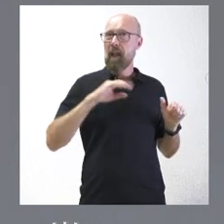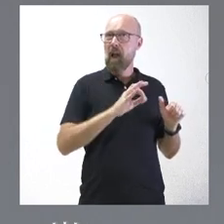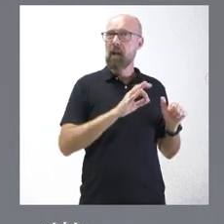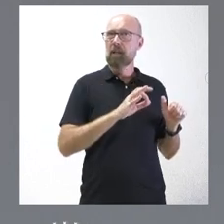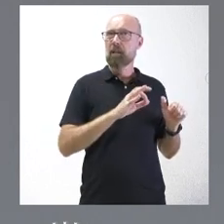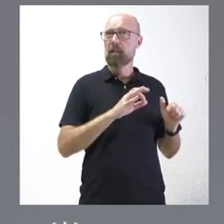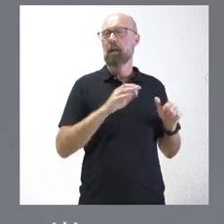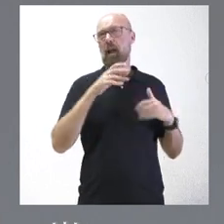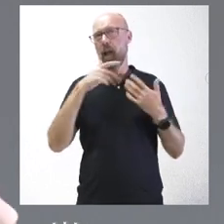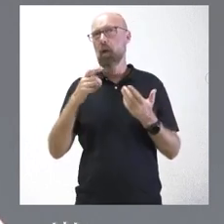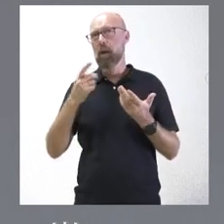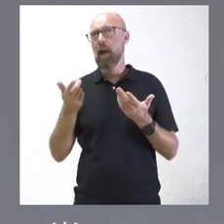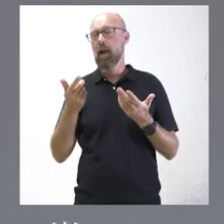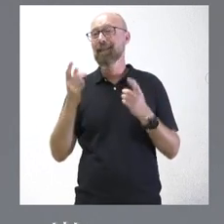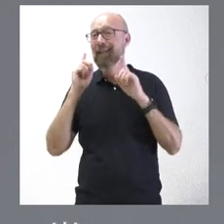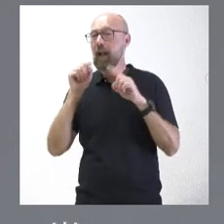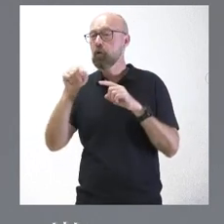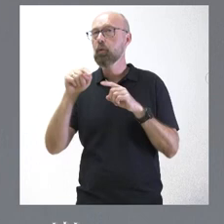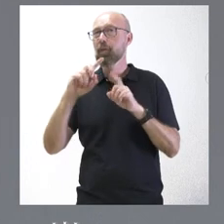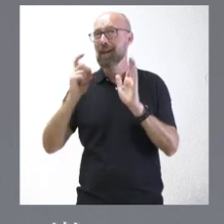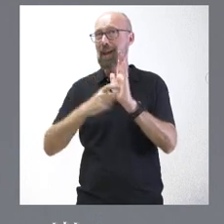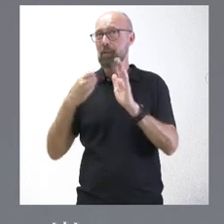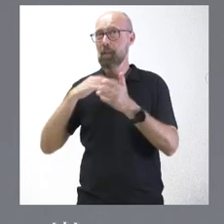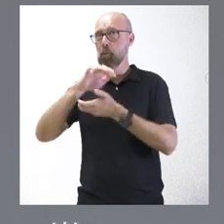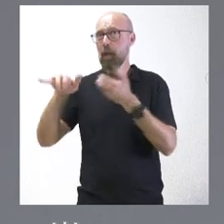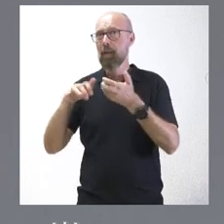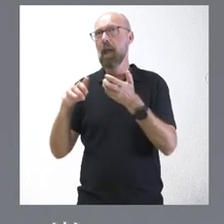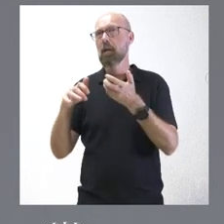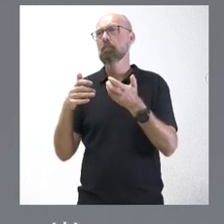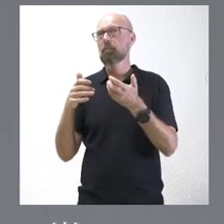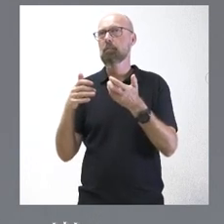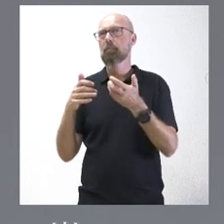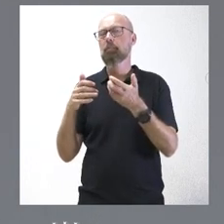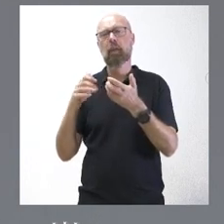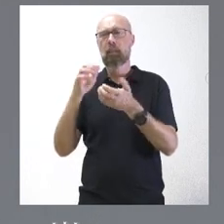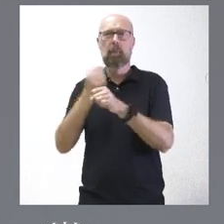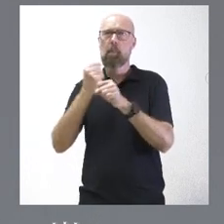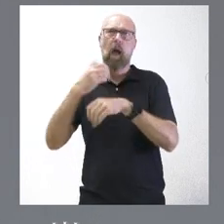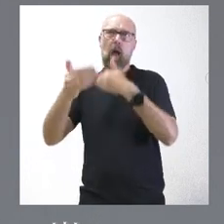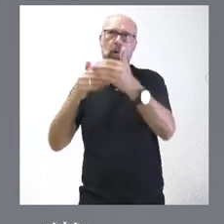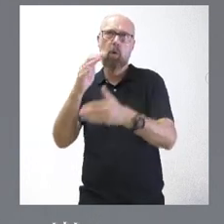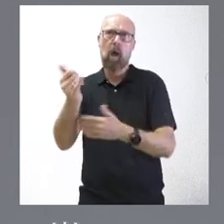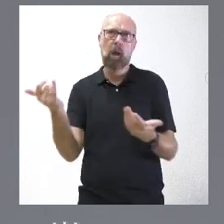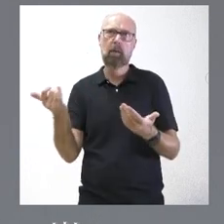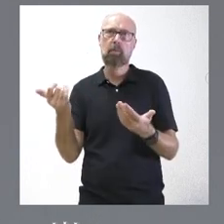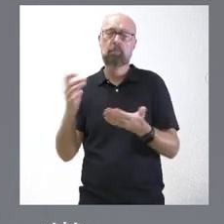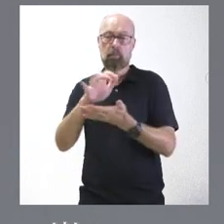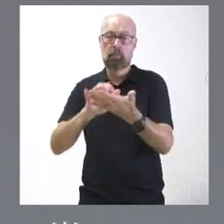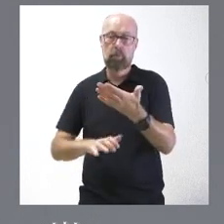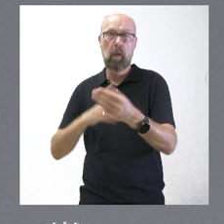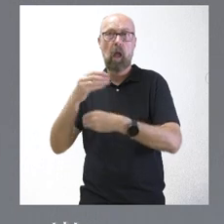y León en este caso dices pues estamos redactando ese texto y el momento que el texto